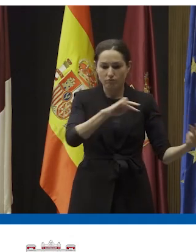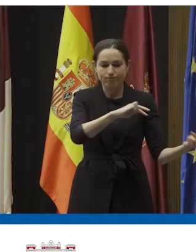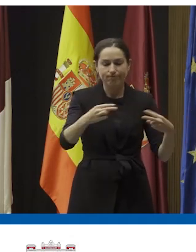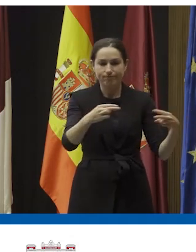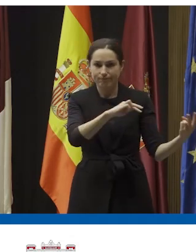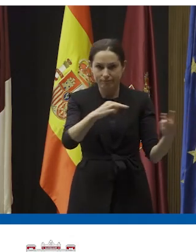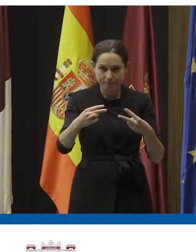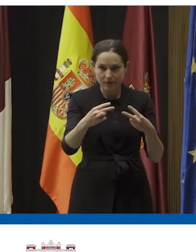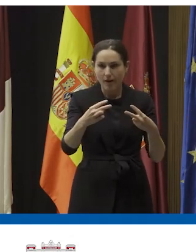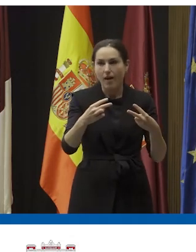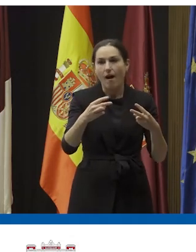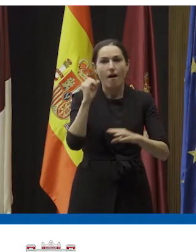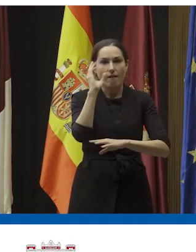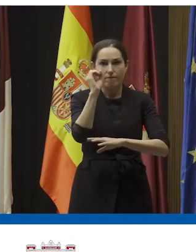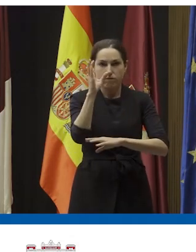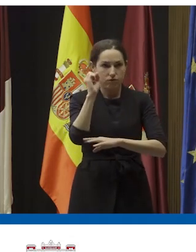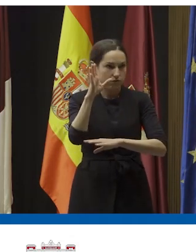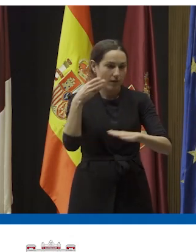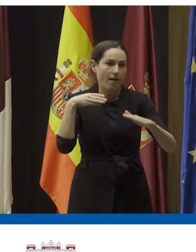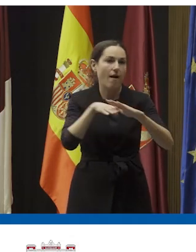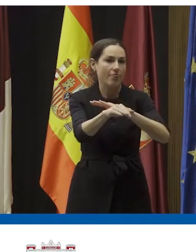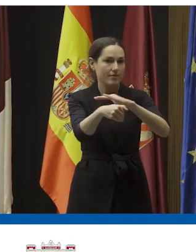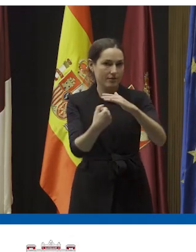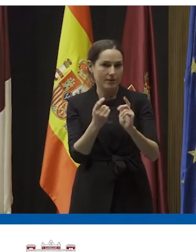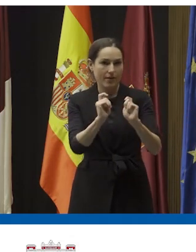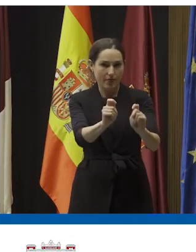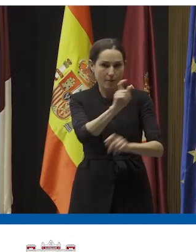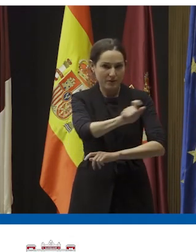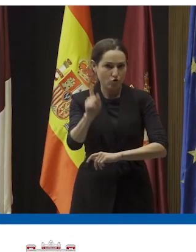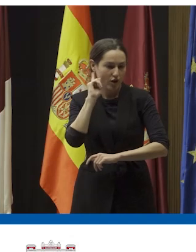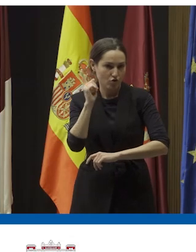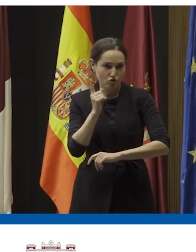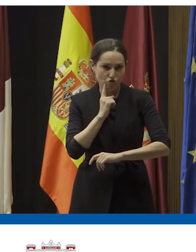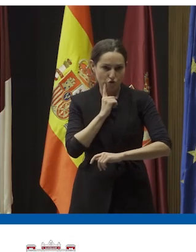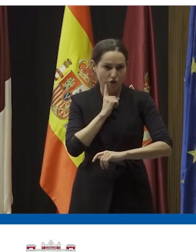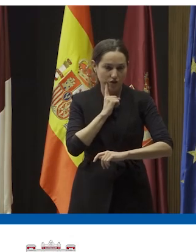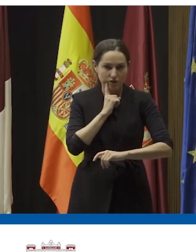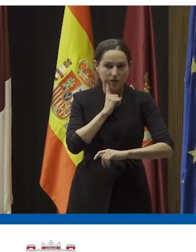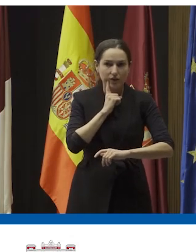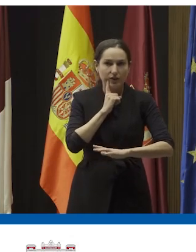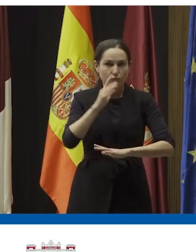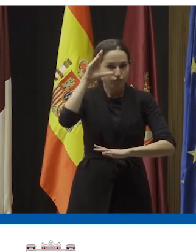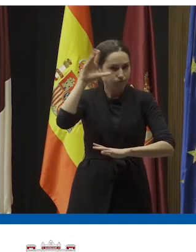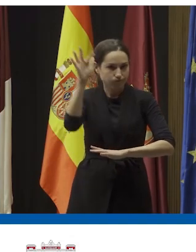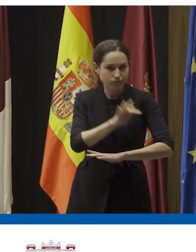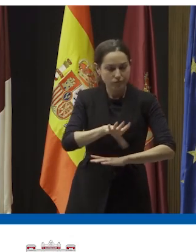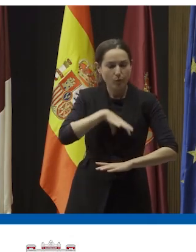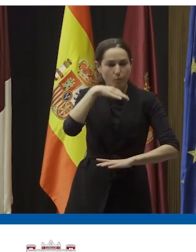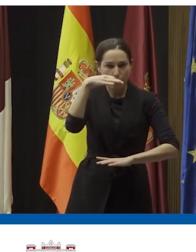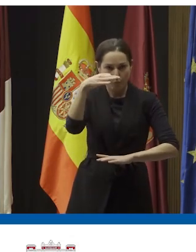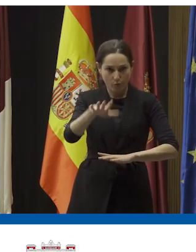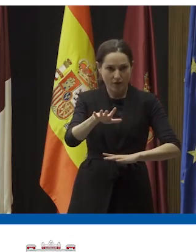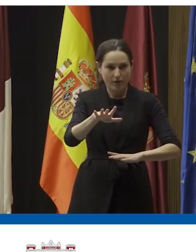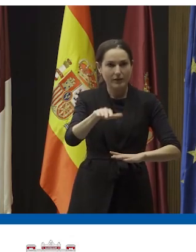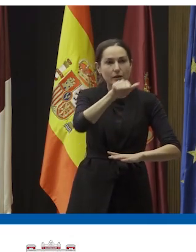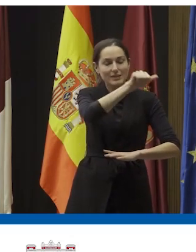estas conferencias a todas las personas sordas para que, como decimos todas las semanas, los